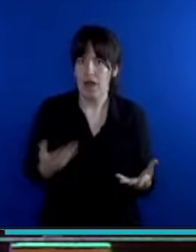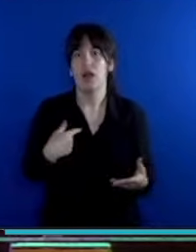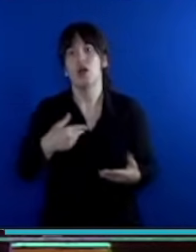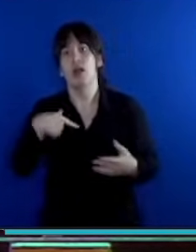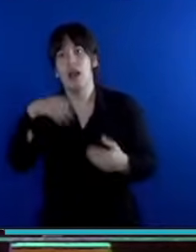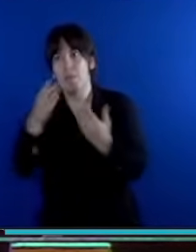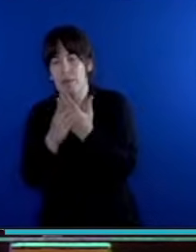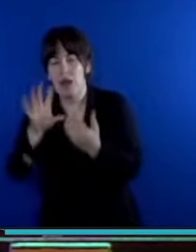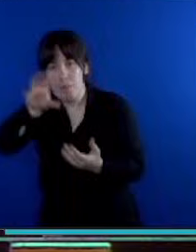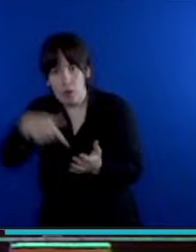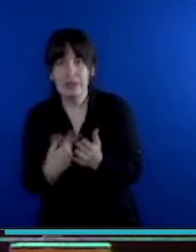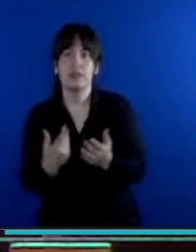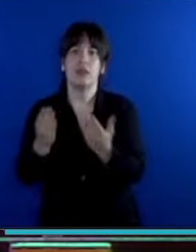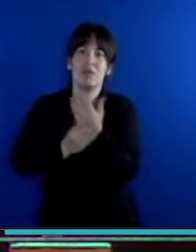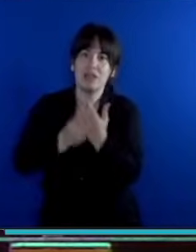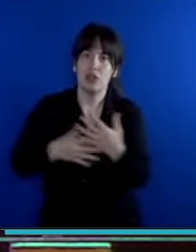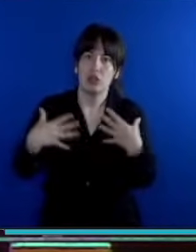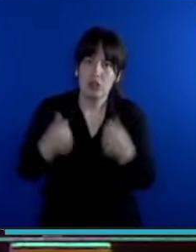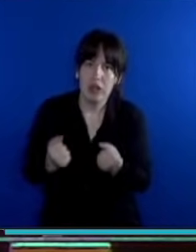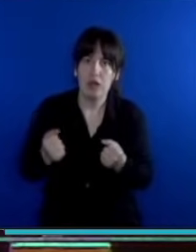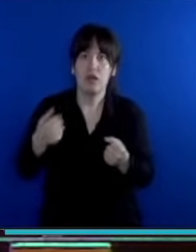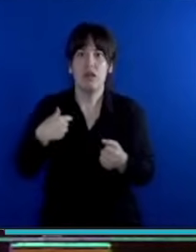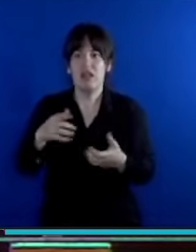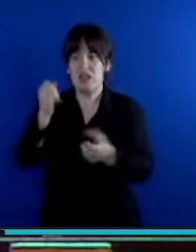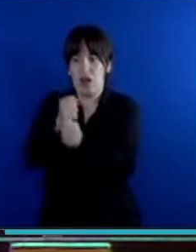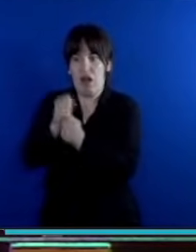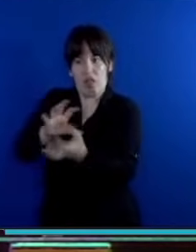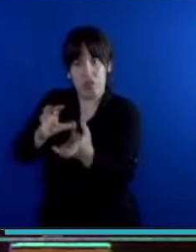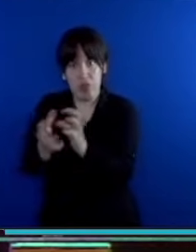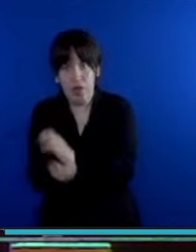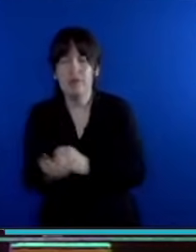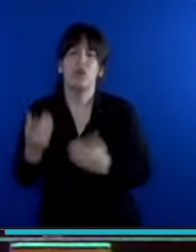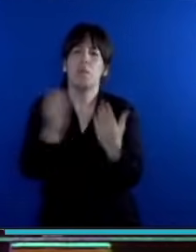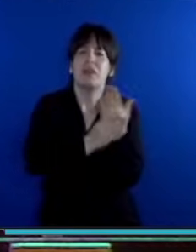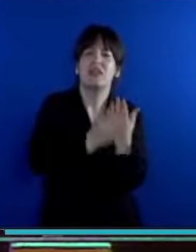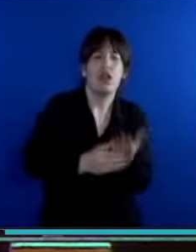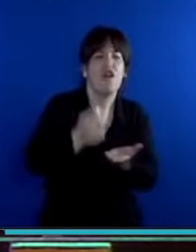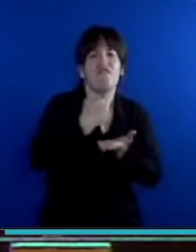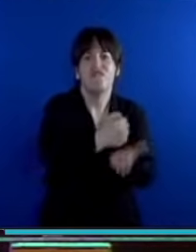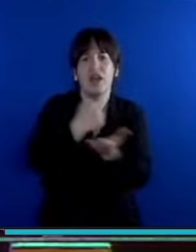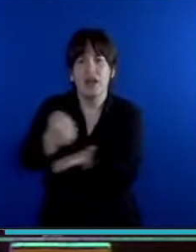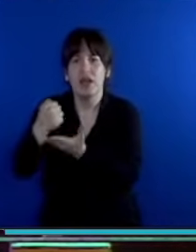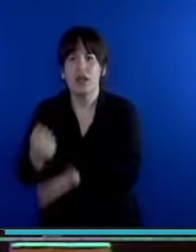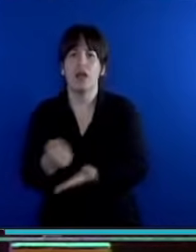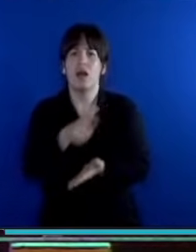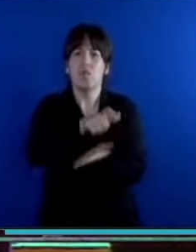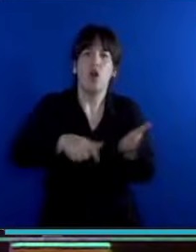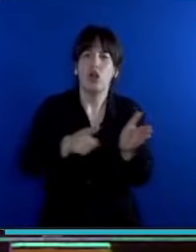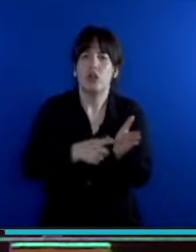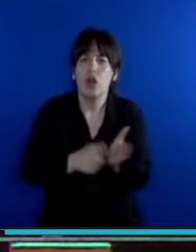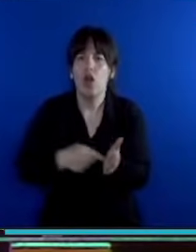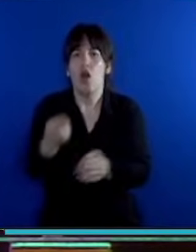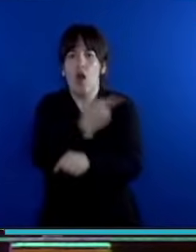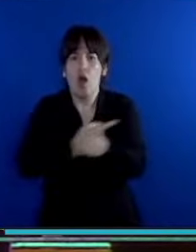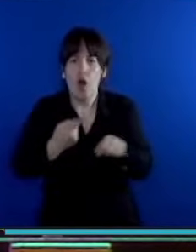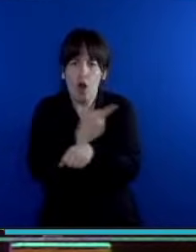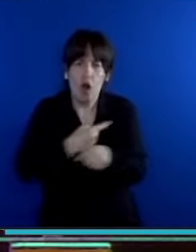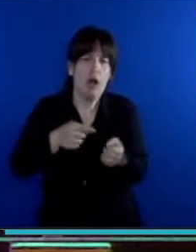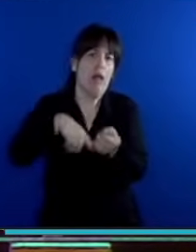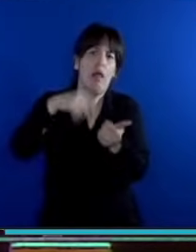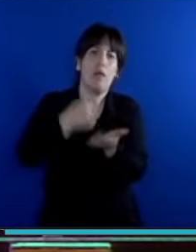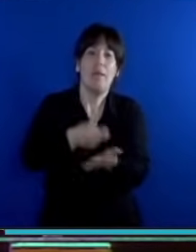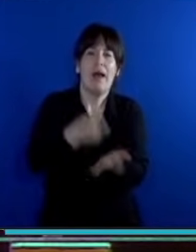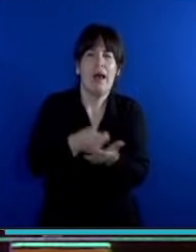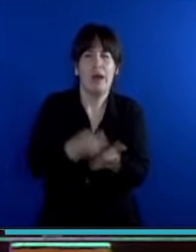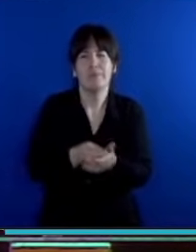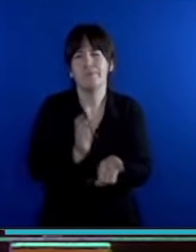se termine la precarización laboral que hay en todos los ministerios con becas, con monotributo, con horas cátedra que se pagan con contratos